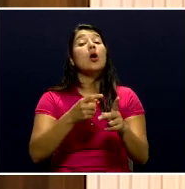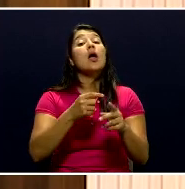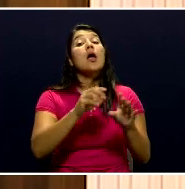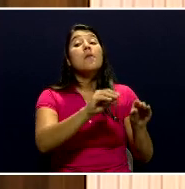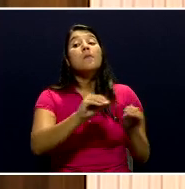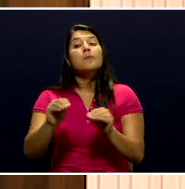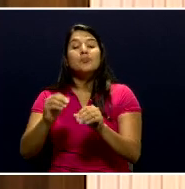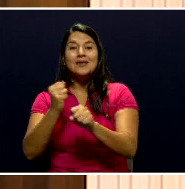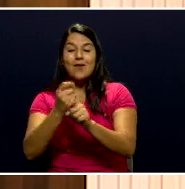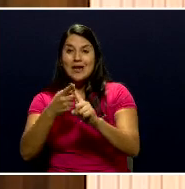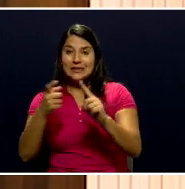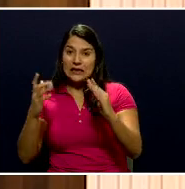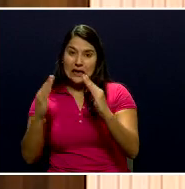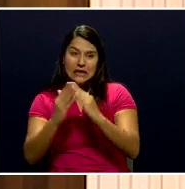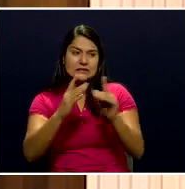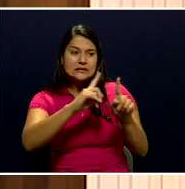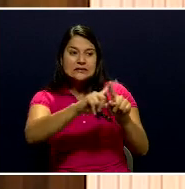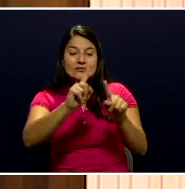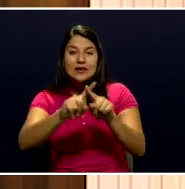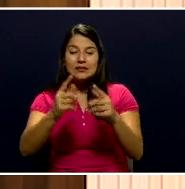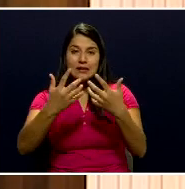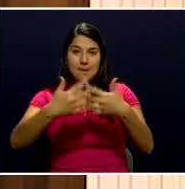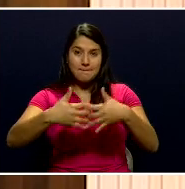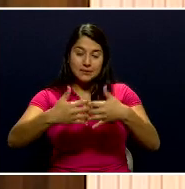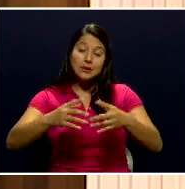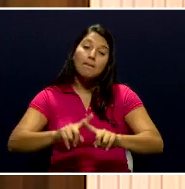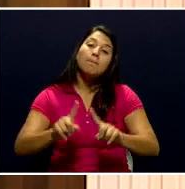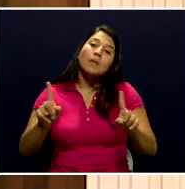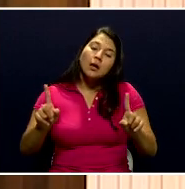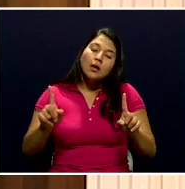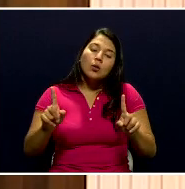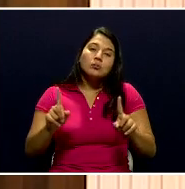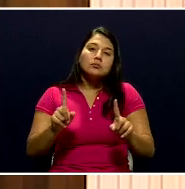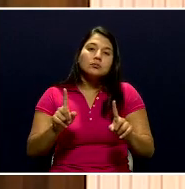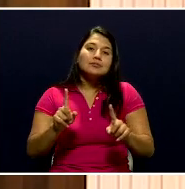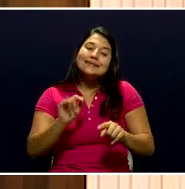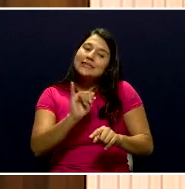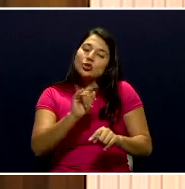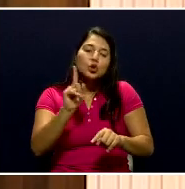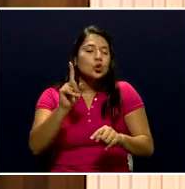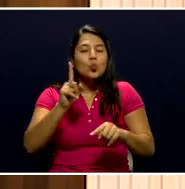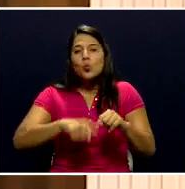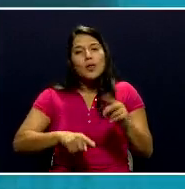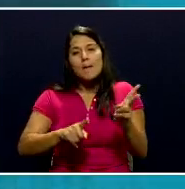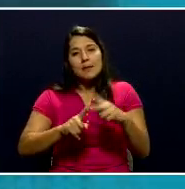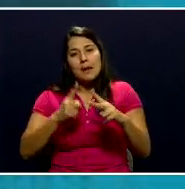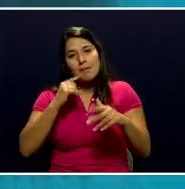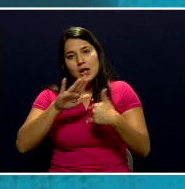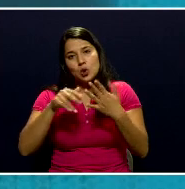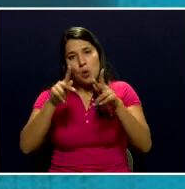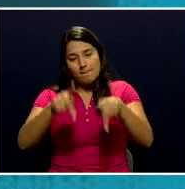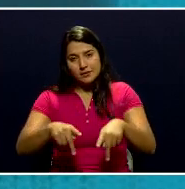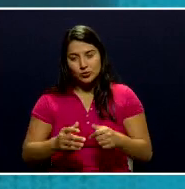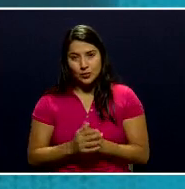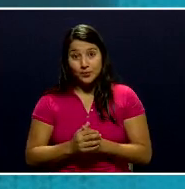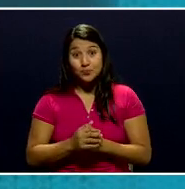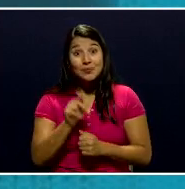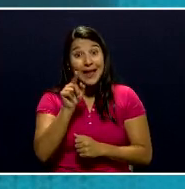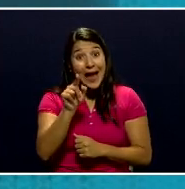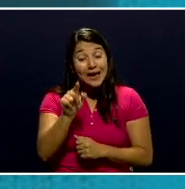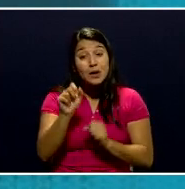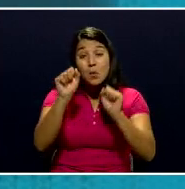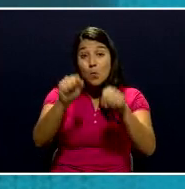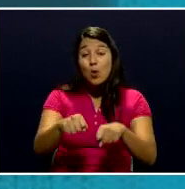varias empresas, en varios sectores, pero evidentemente es algo que no aplica para todo el mundo, ¿verdad? En estas pantallas